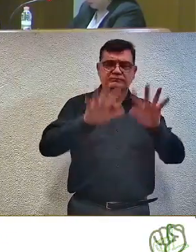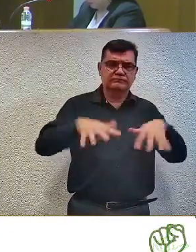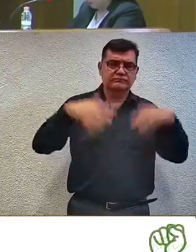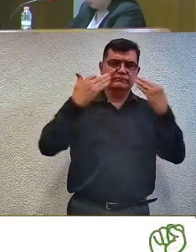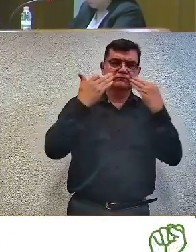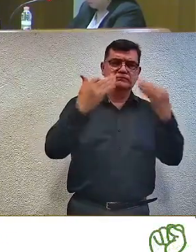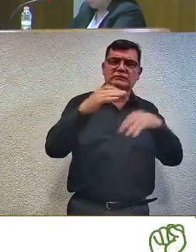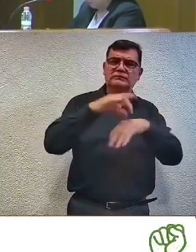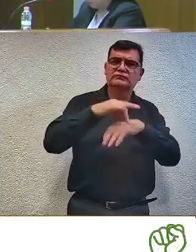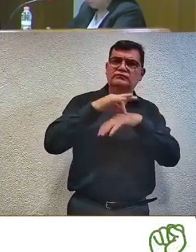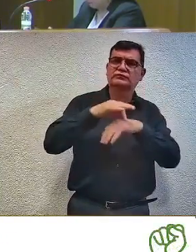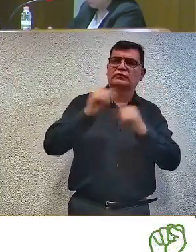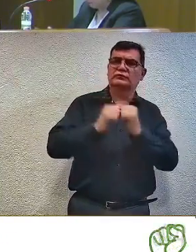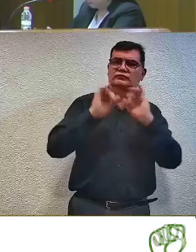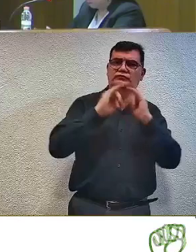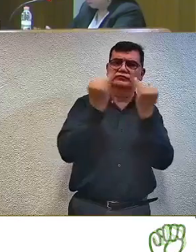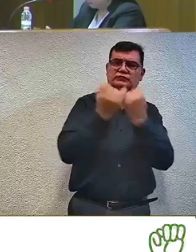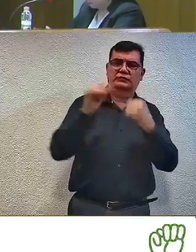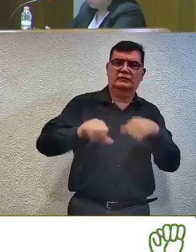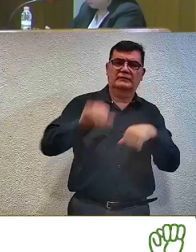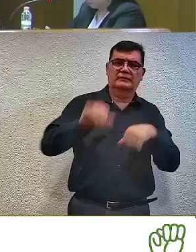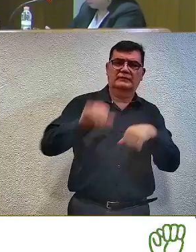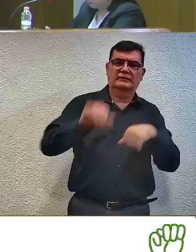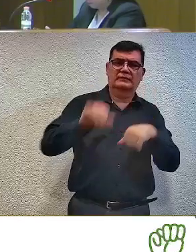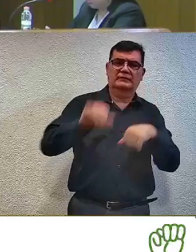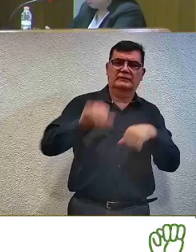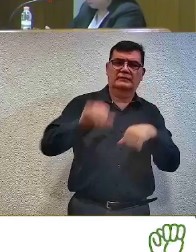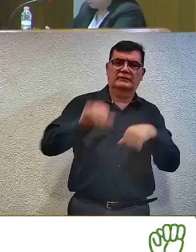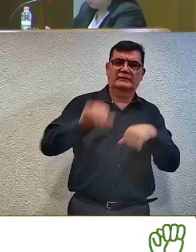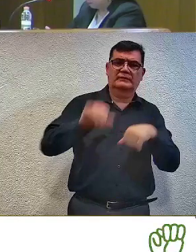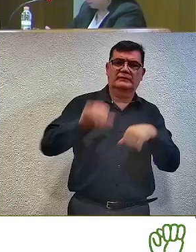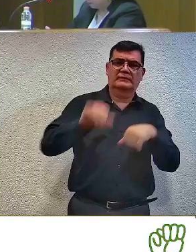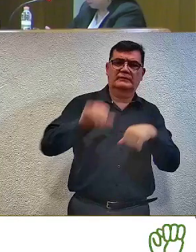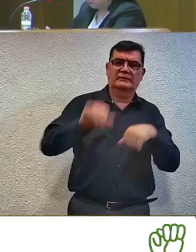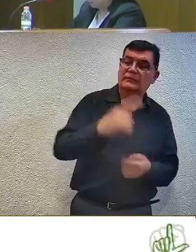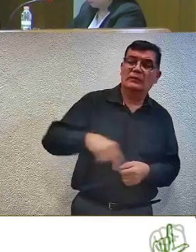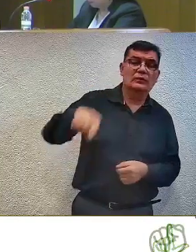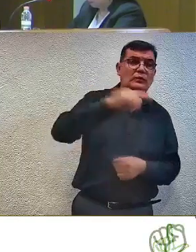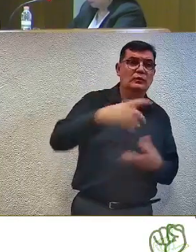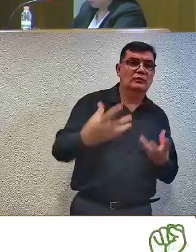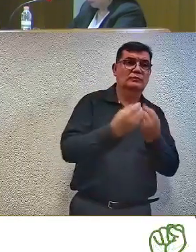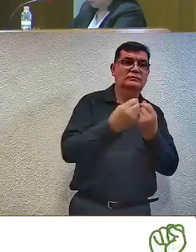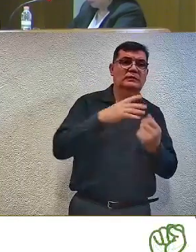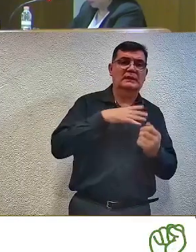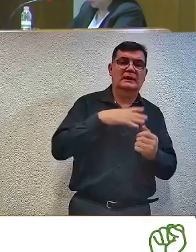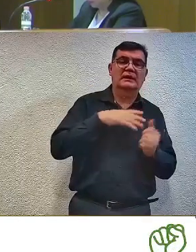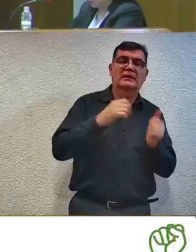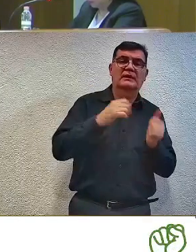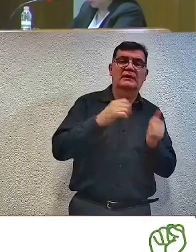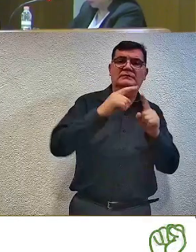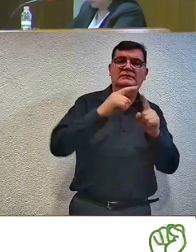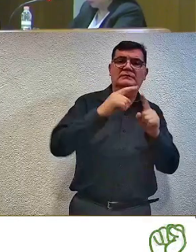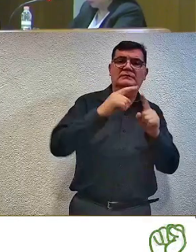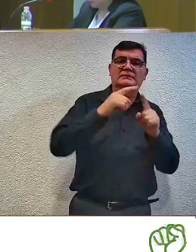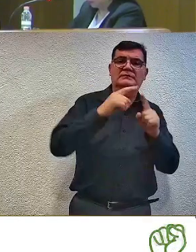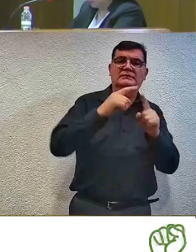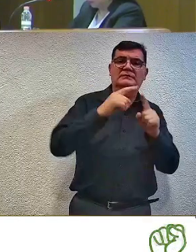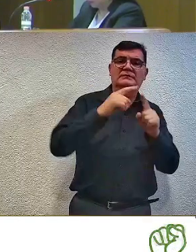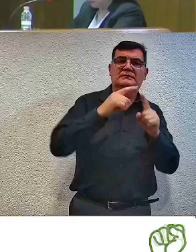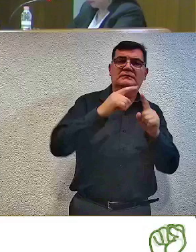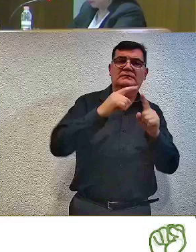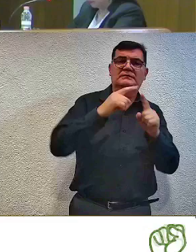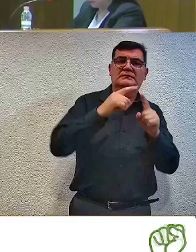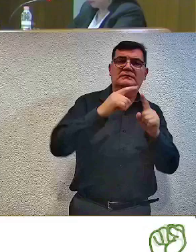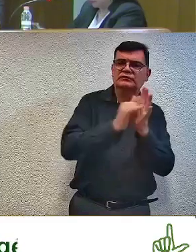presencial convocada para esta fecha. Agradezco a quienes nos siguen a través de nuestras